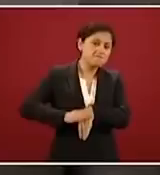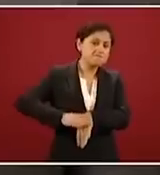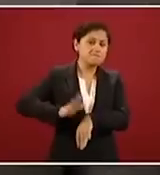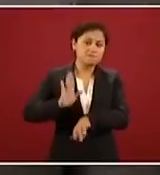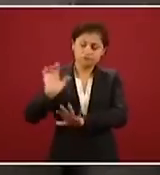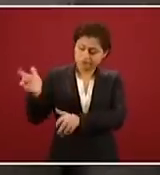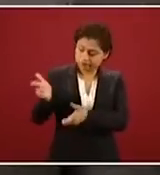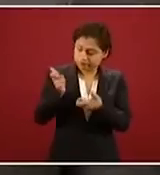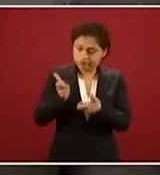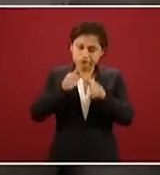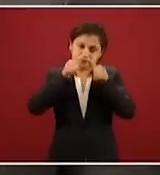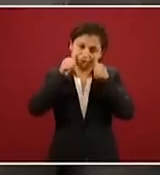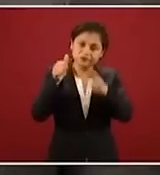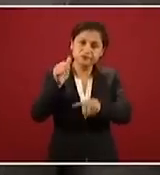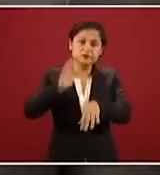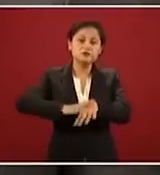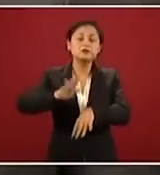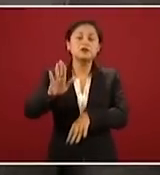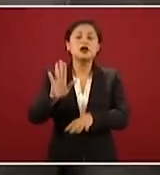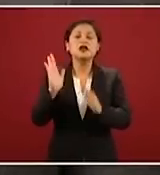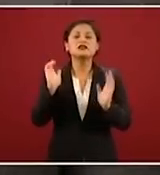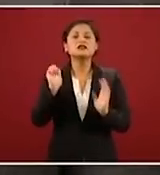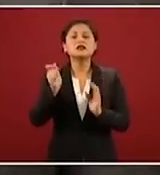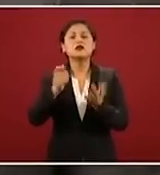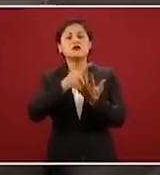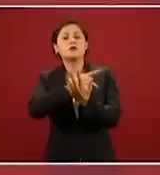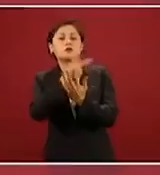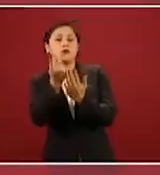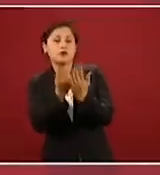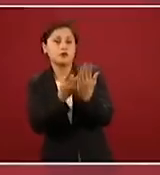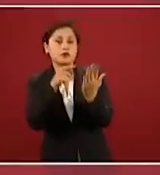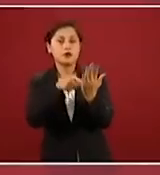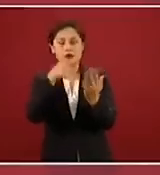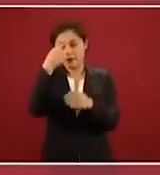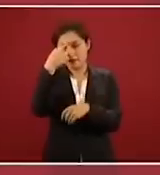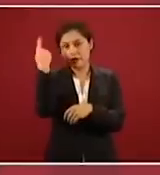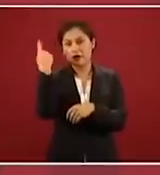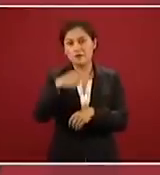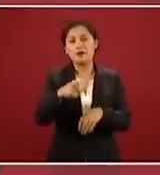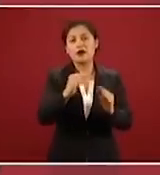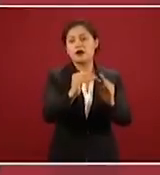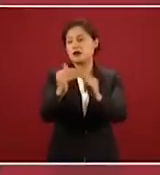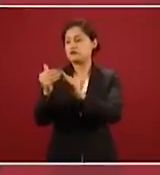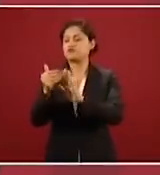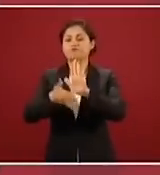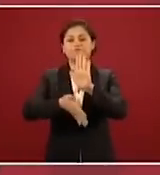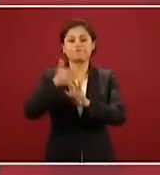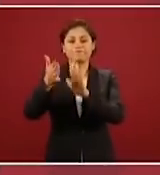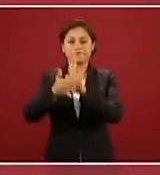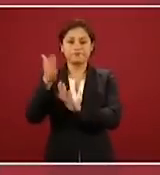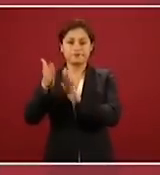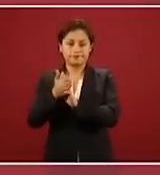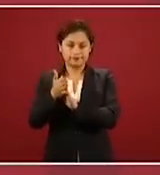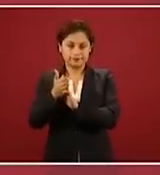recursos, un plan de construcción de vivienda. Se detuvo